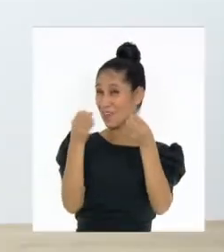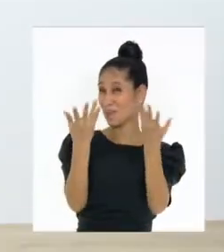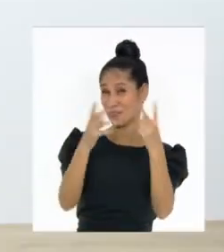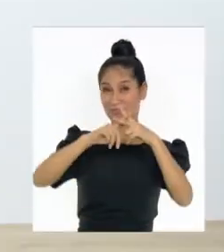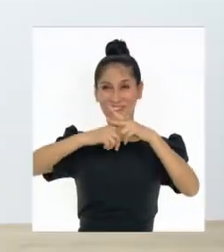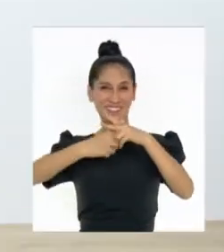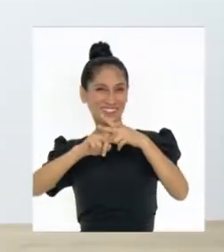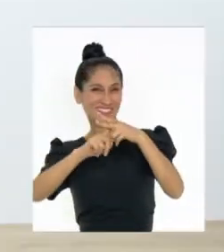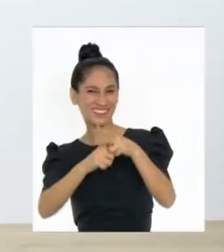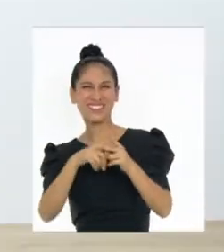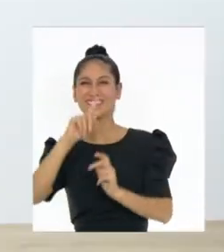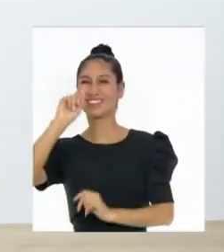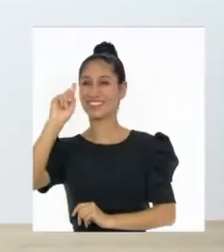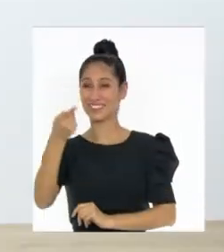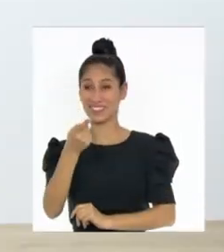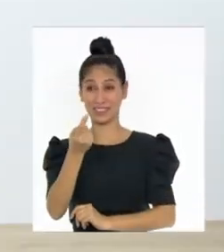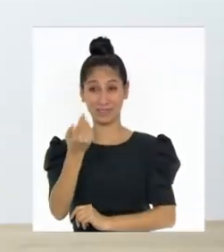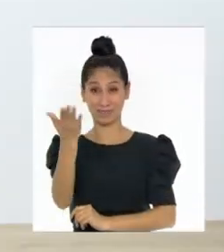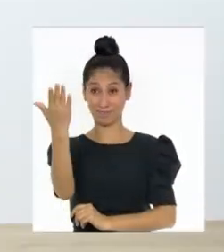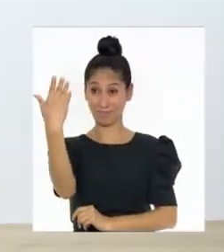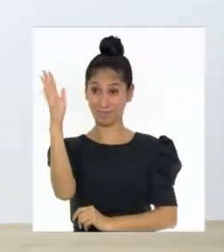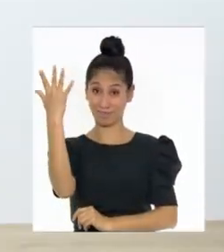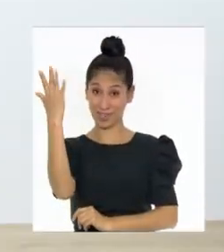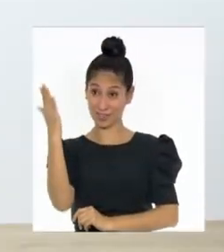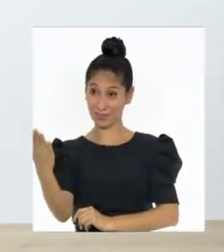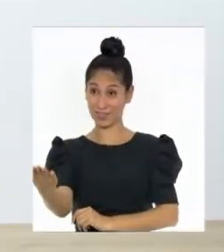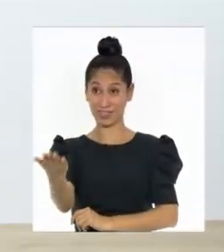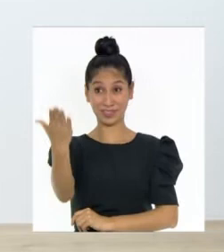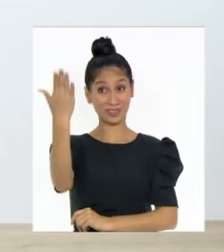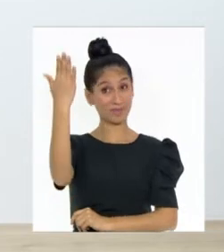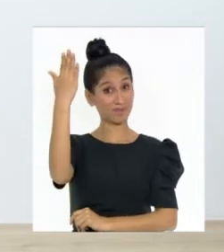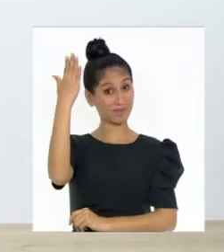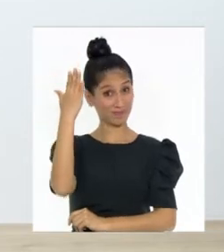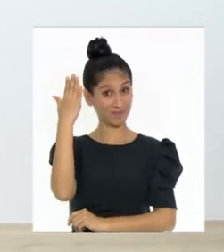comenzamos. Primero levantamos el brazo derecho,